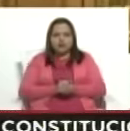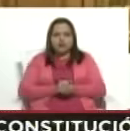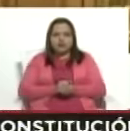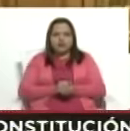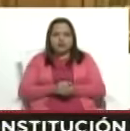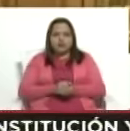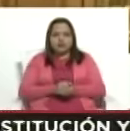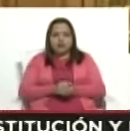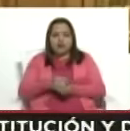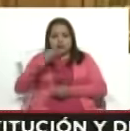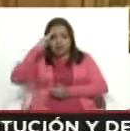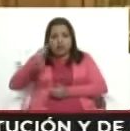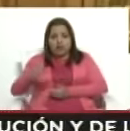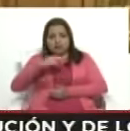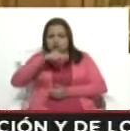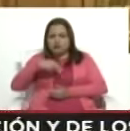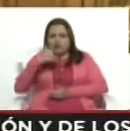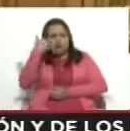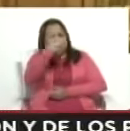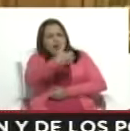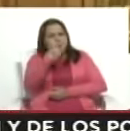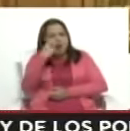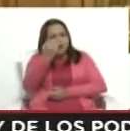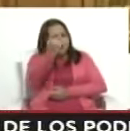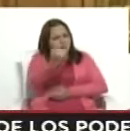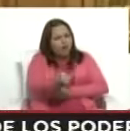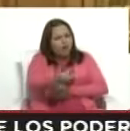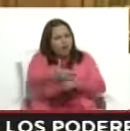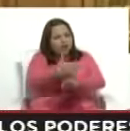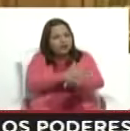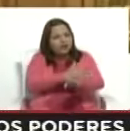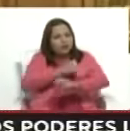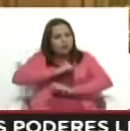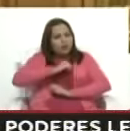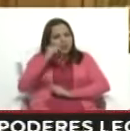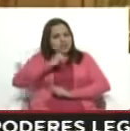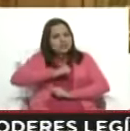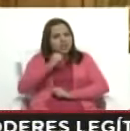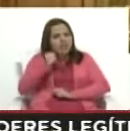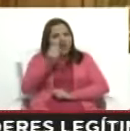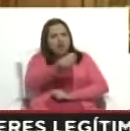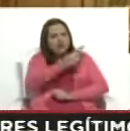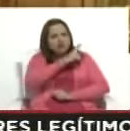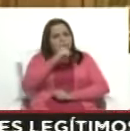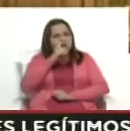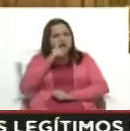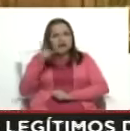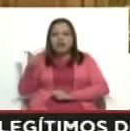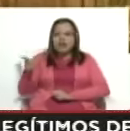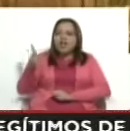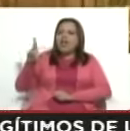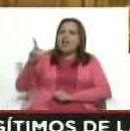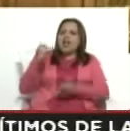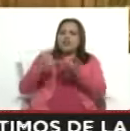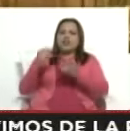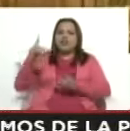Llamamos inclusive a aquel flaco, ¿cómo se llama aquel flaco de la Policía Metropolitana? ¿Vale? No. Ese, Delgado.